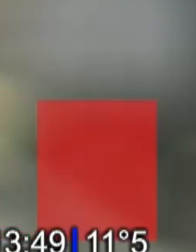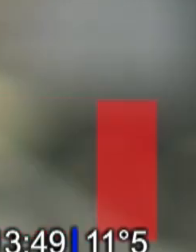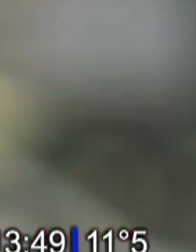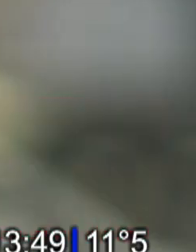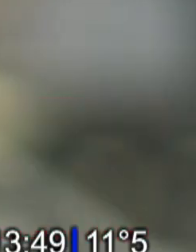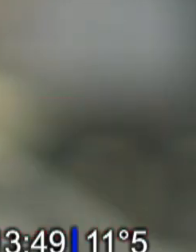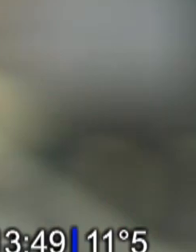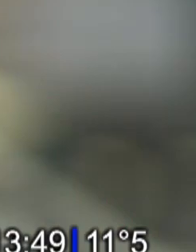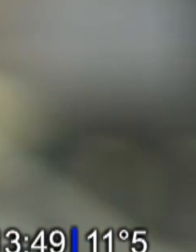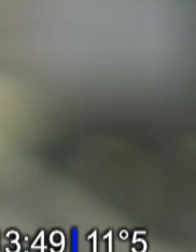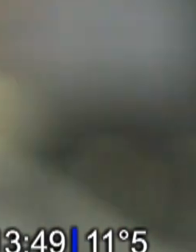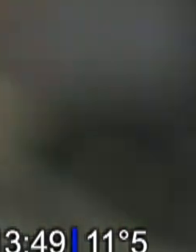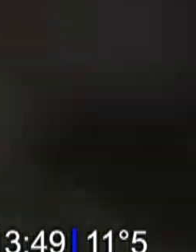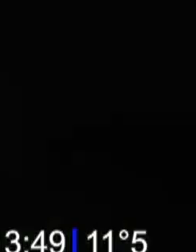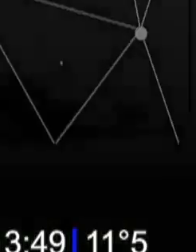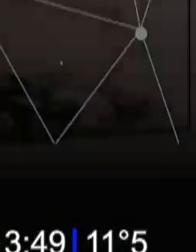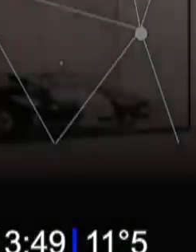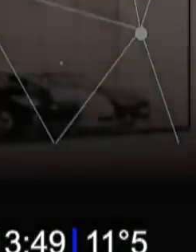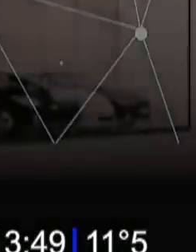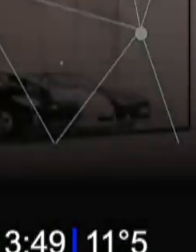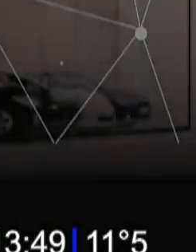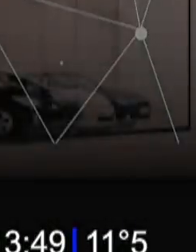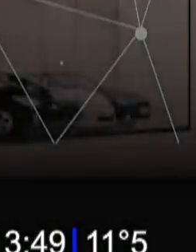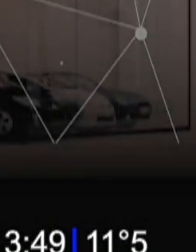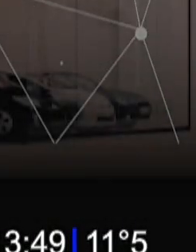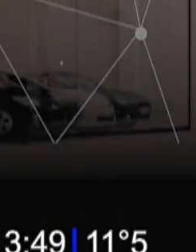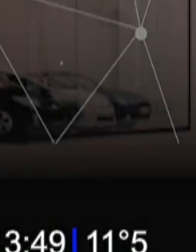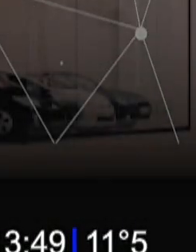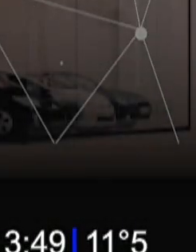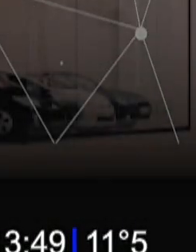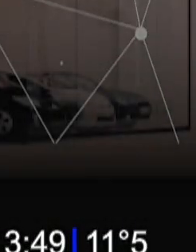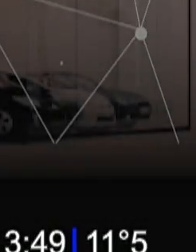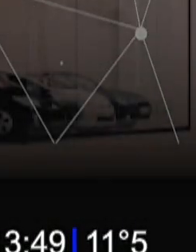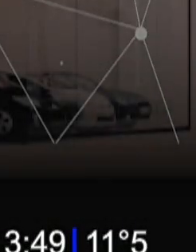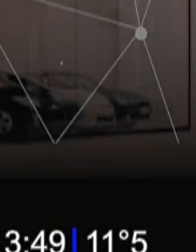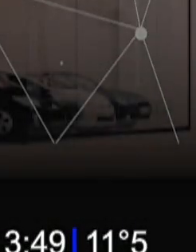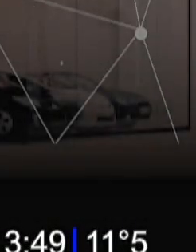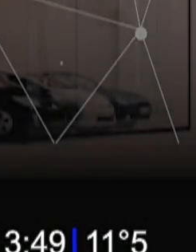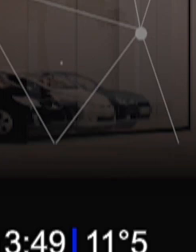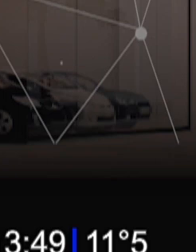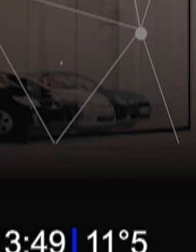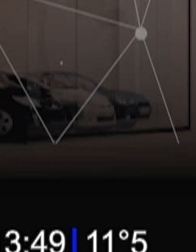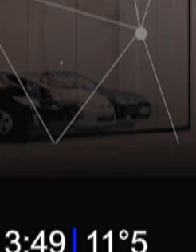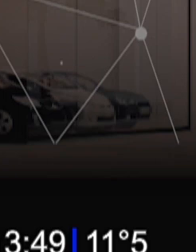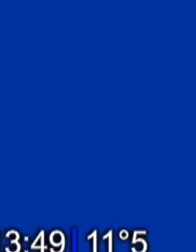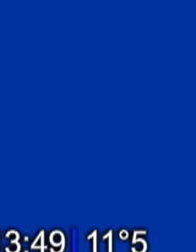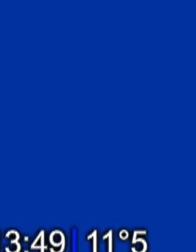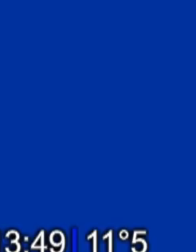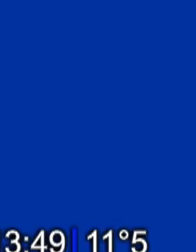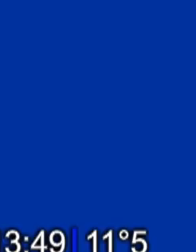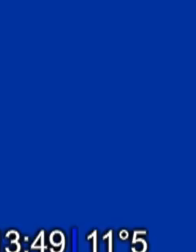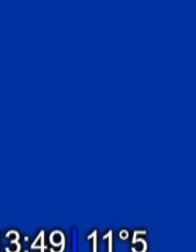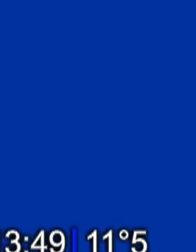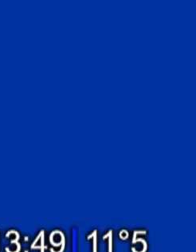negocio. Vení, nos vamos a poner de acuerdo. Familia Parra, calidad y transparencia. En